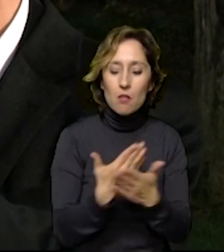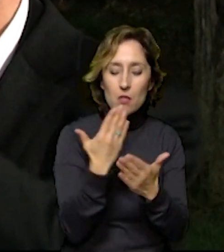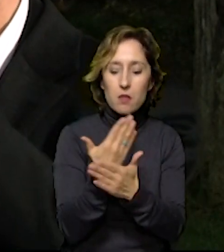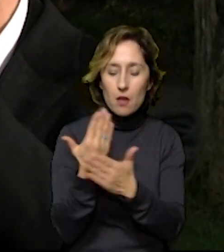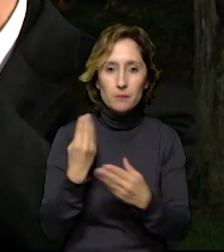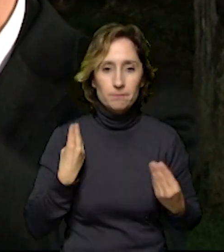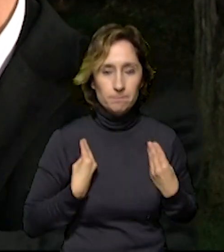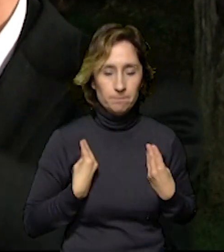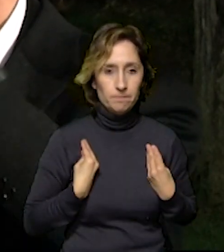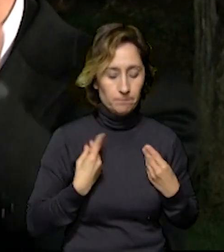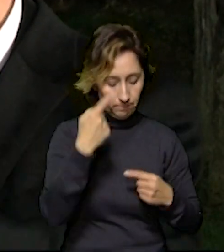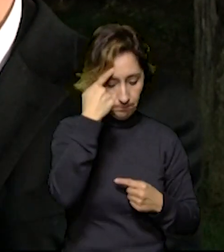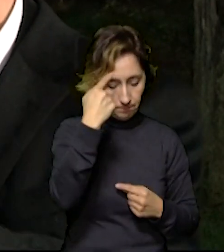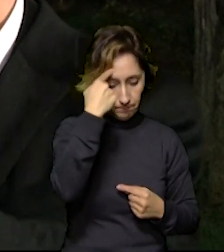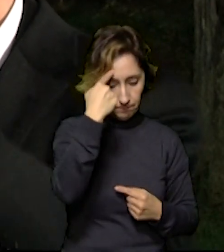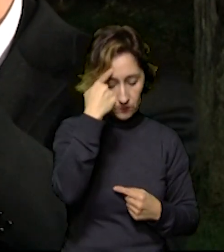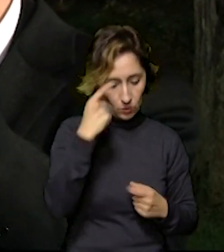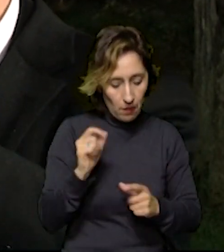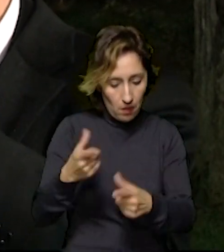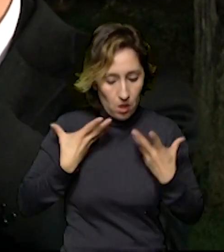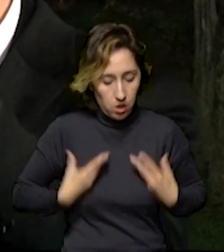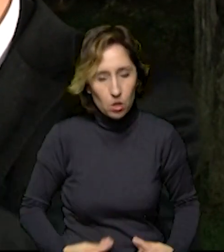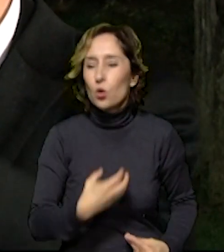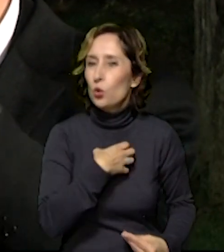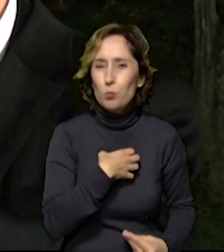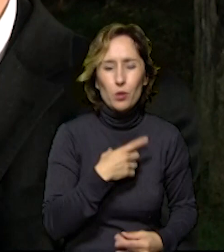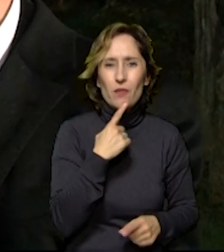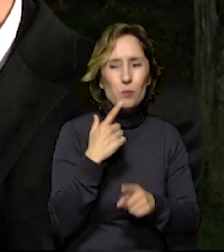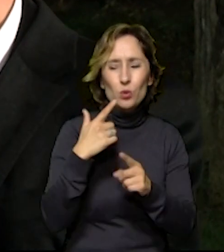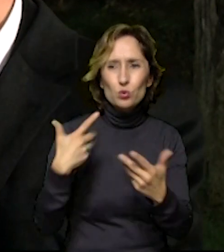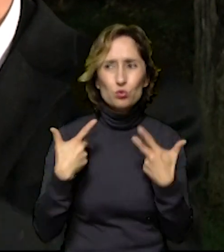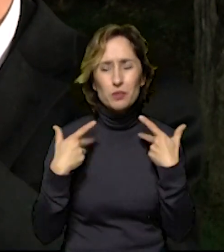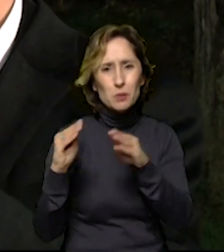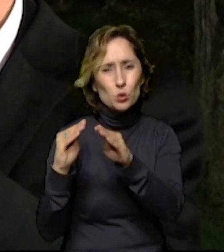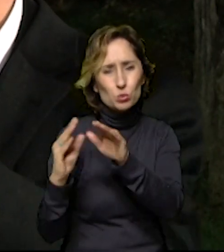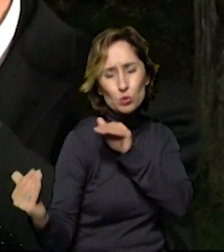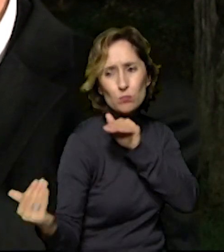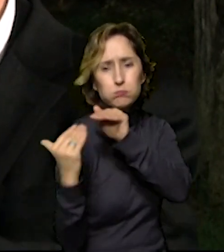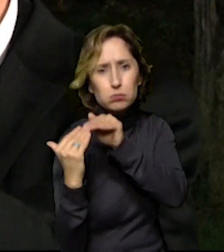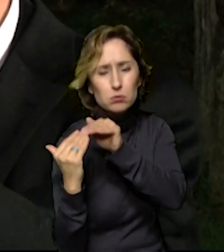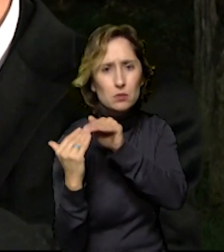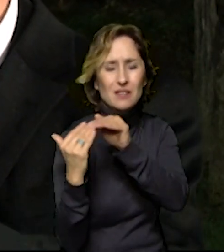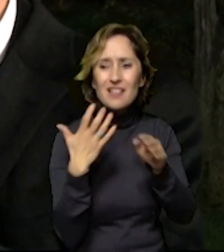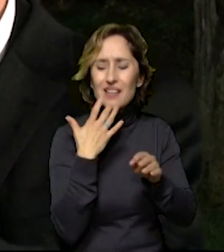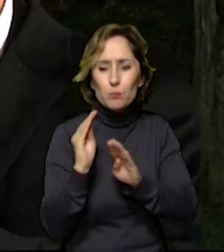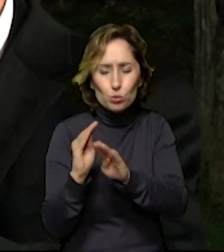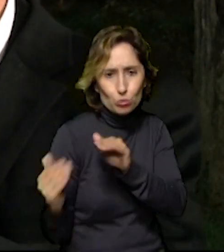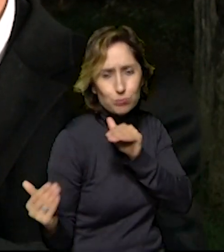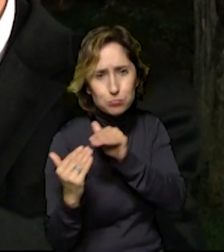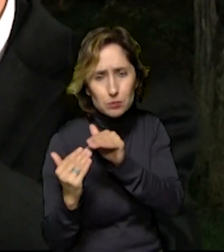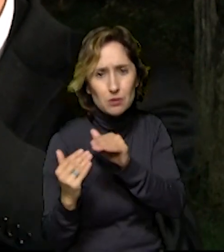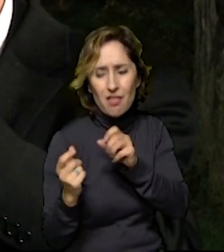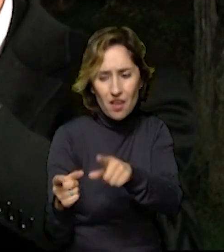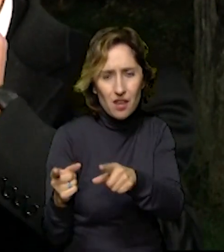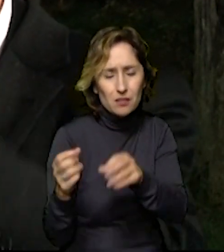día. Pienso, no les puedo defraudar, tengo que estar a la altura de su sufrimiento y a la altura de su ejemplo, porque las víctimas